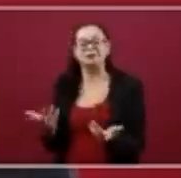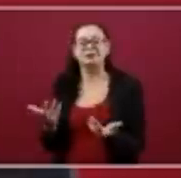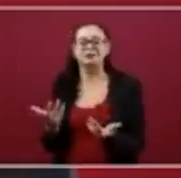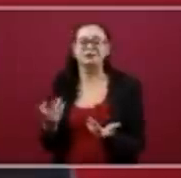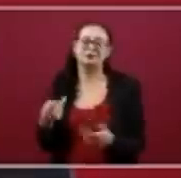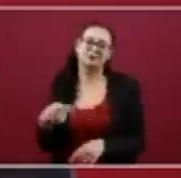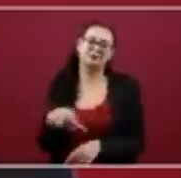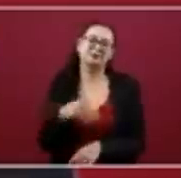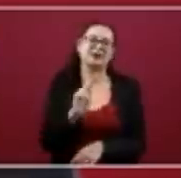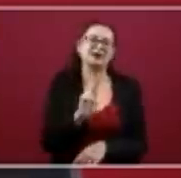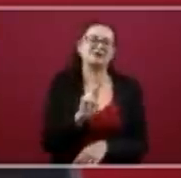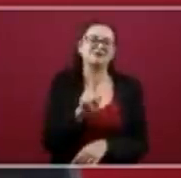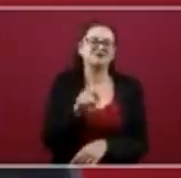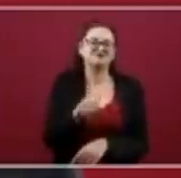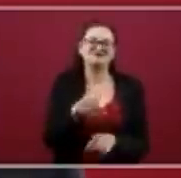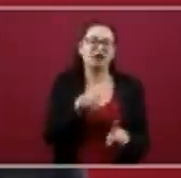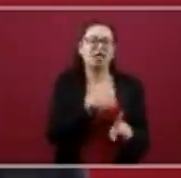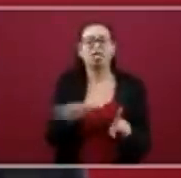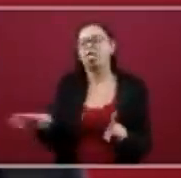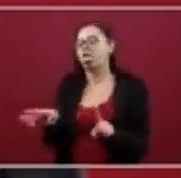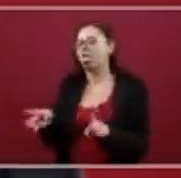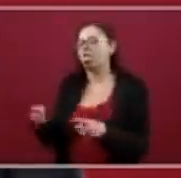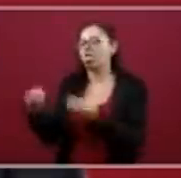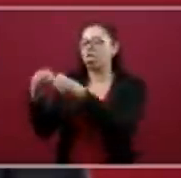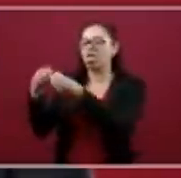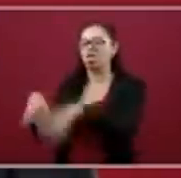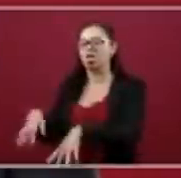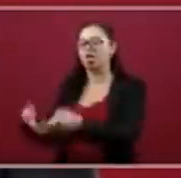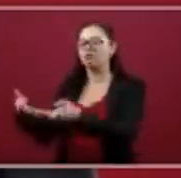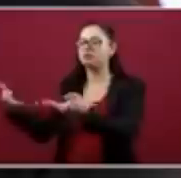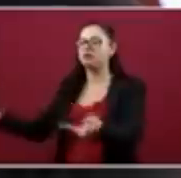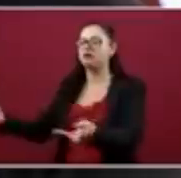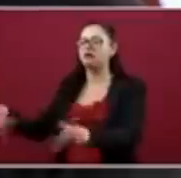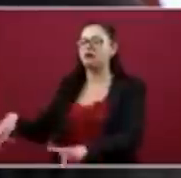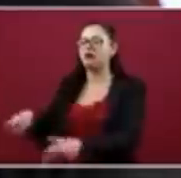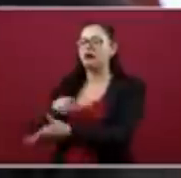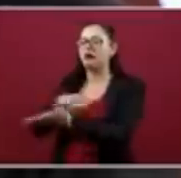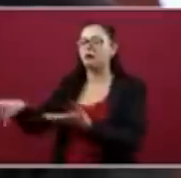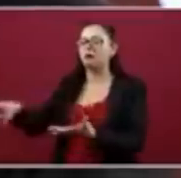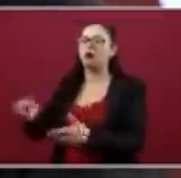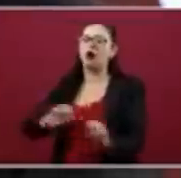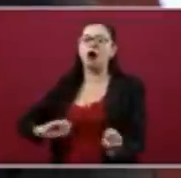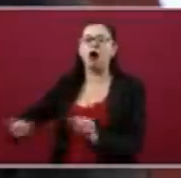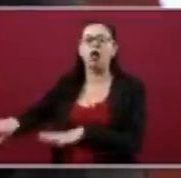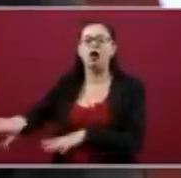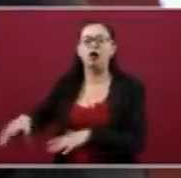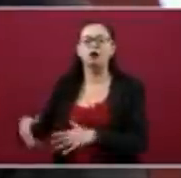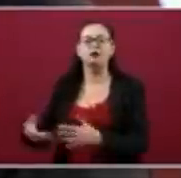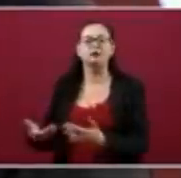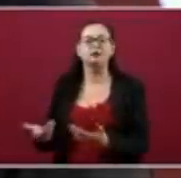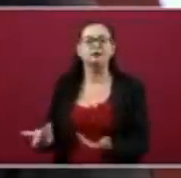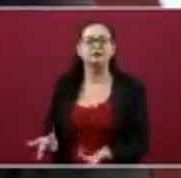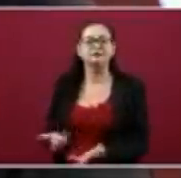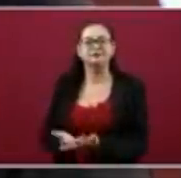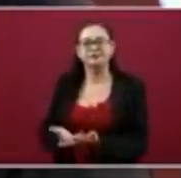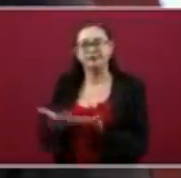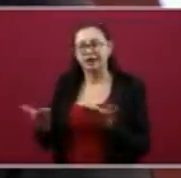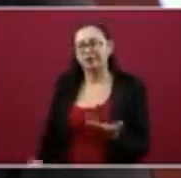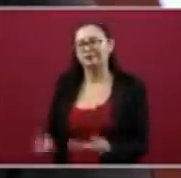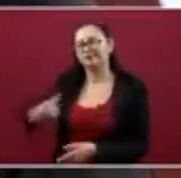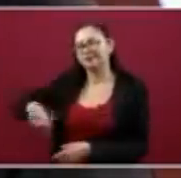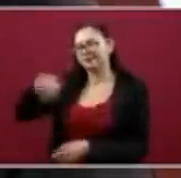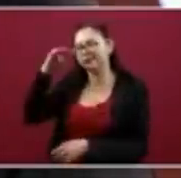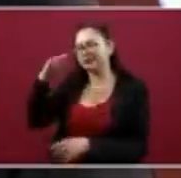logramos rescatar recursos de ese terreno abandonado que compraron.